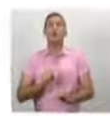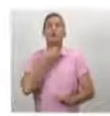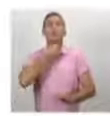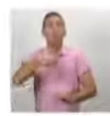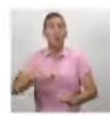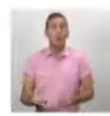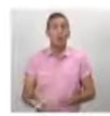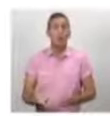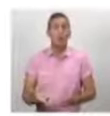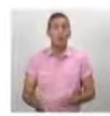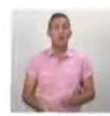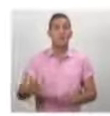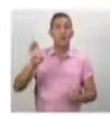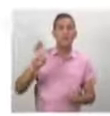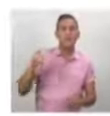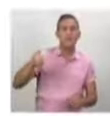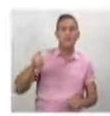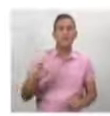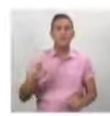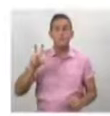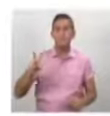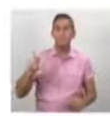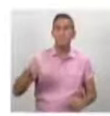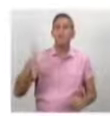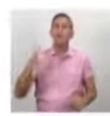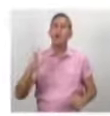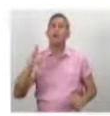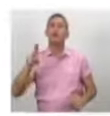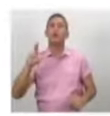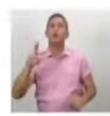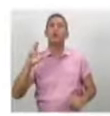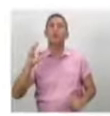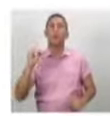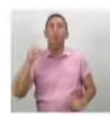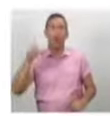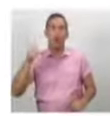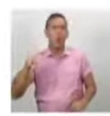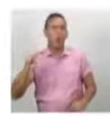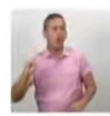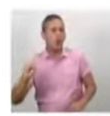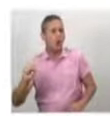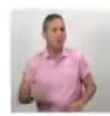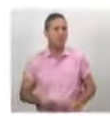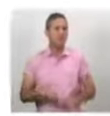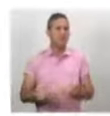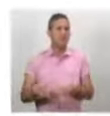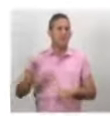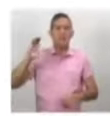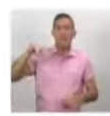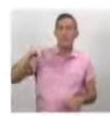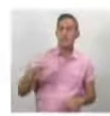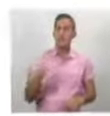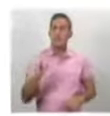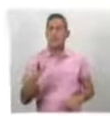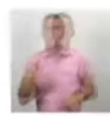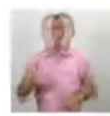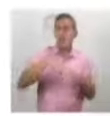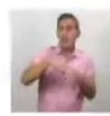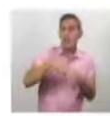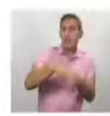ejemplo, las vacuolas y las mitocondrias. Y aquí nos estamos refiriendo a la célula eucariota